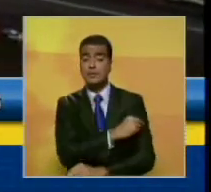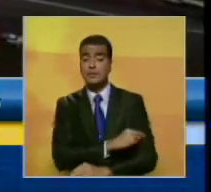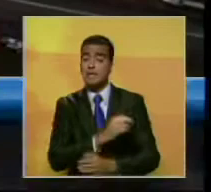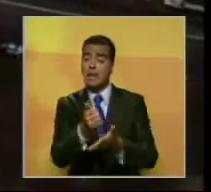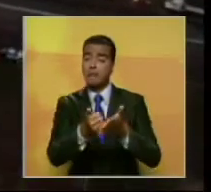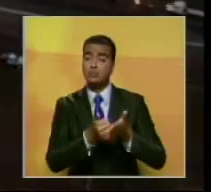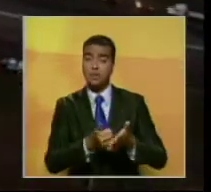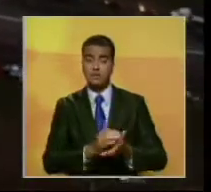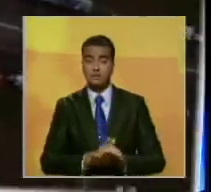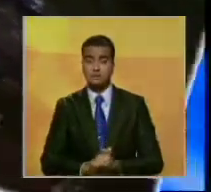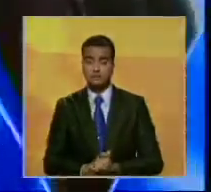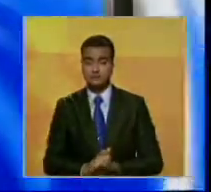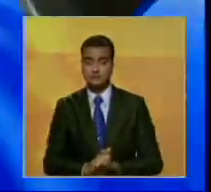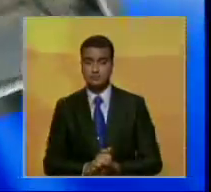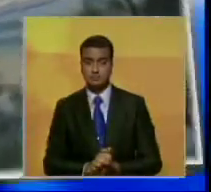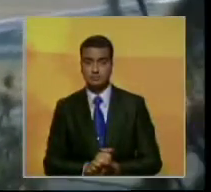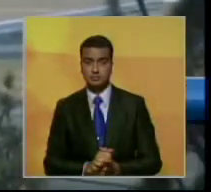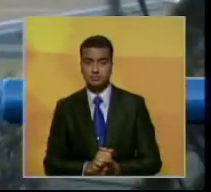perdieron sus casas.